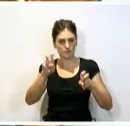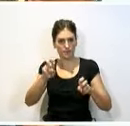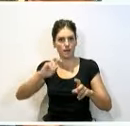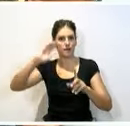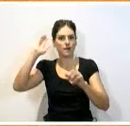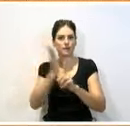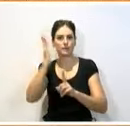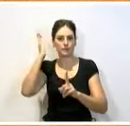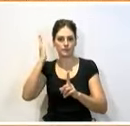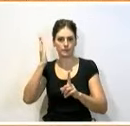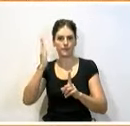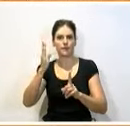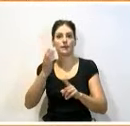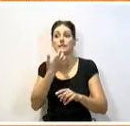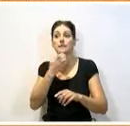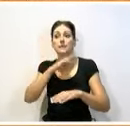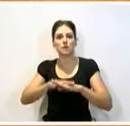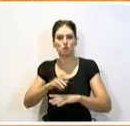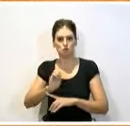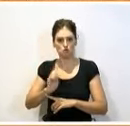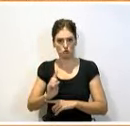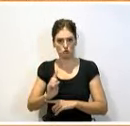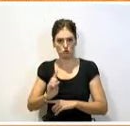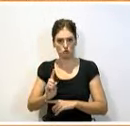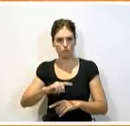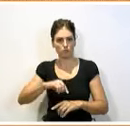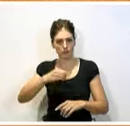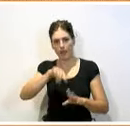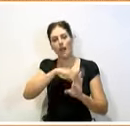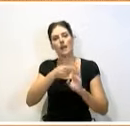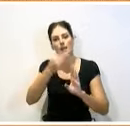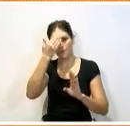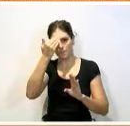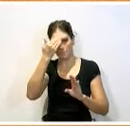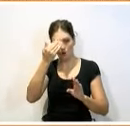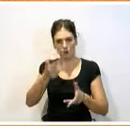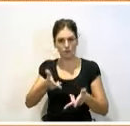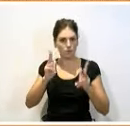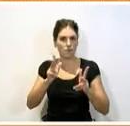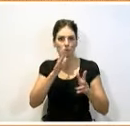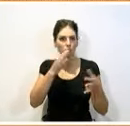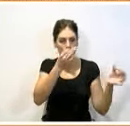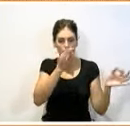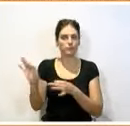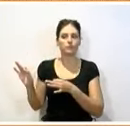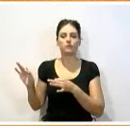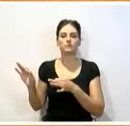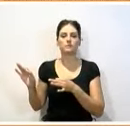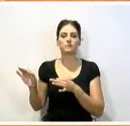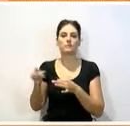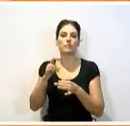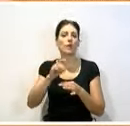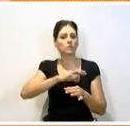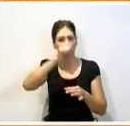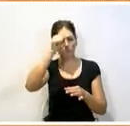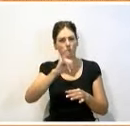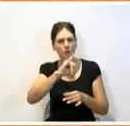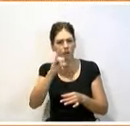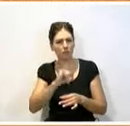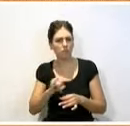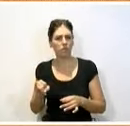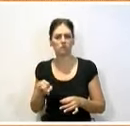los incumplimientos de la Ley de Memoria Democrática. Mirar para otro lado, eso sí, señor Pérez Pastor,